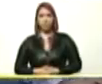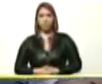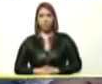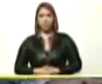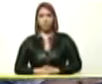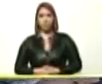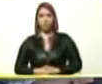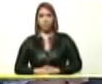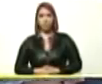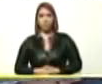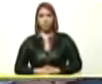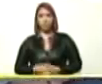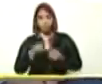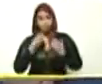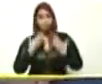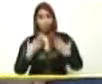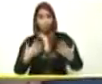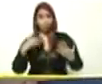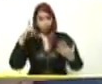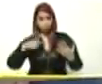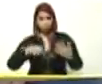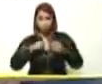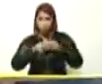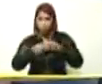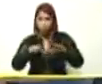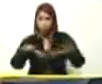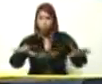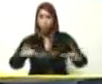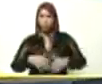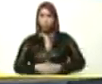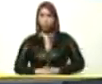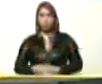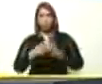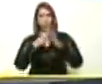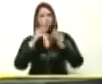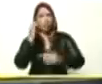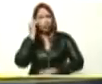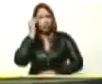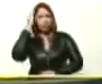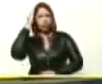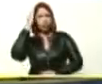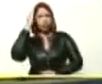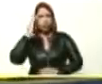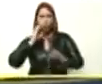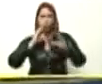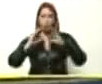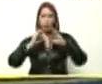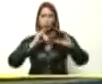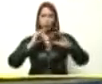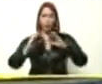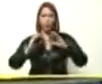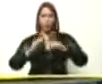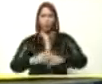bueno, y que despleguemos, toda la capacidad, comunicacional, para llegarle,